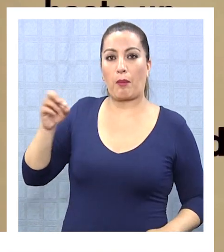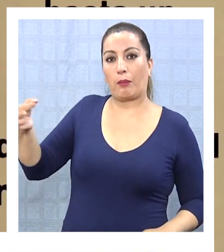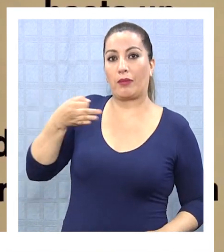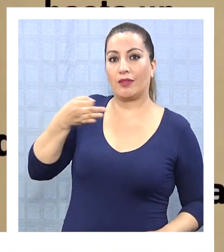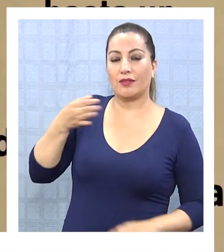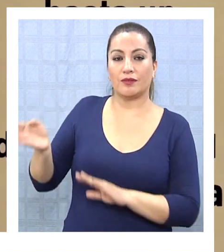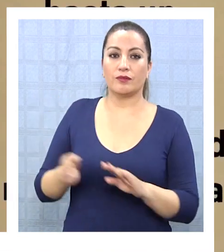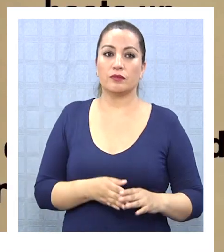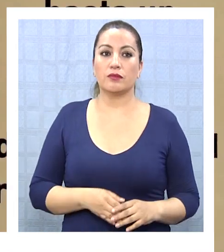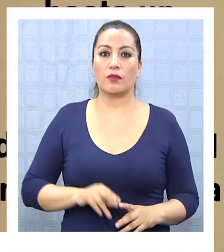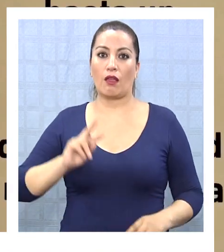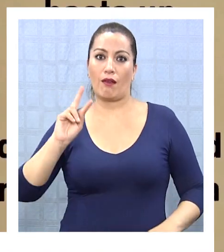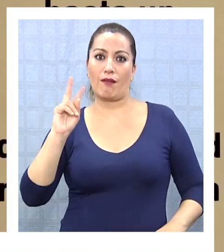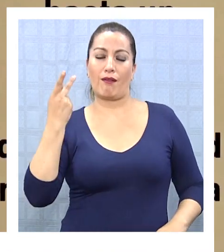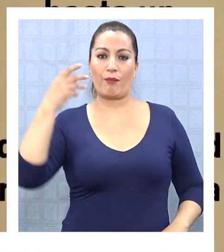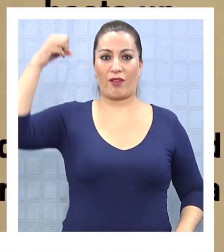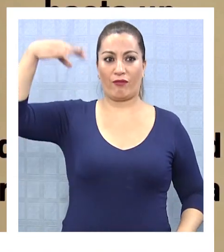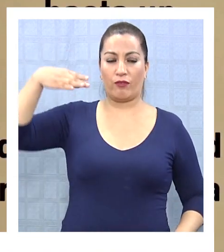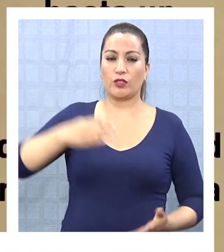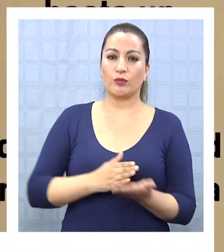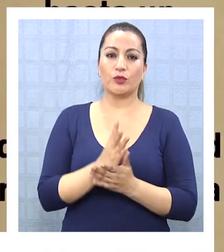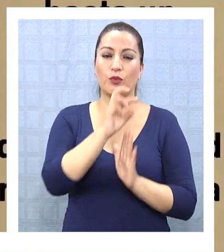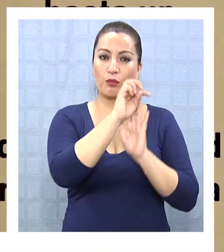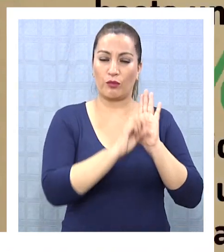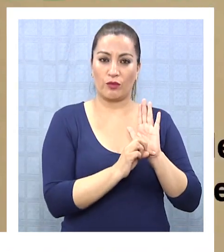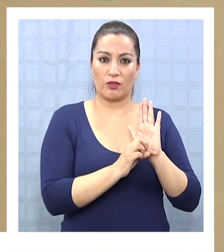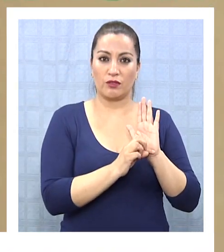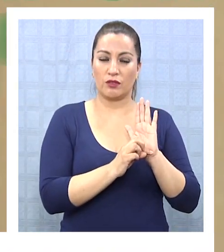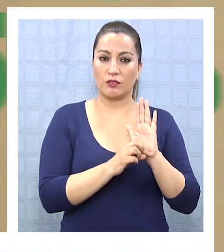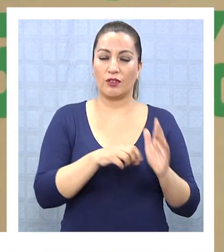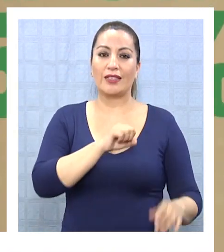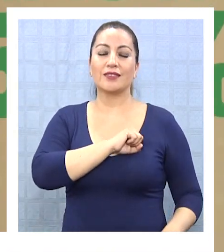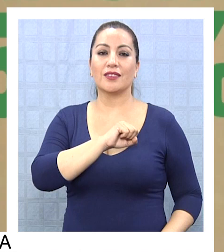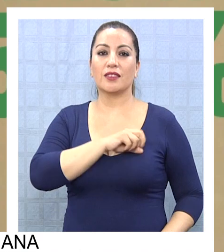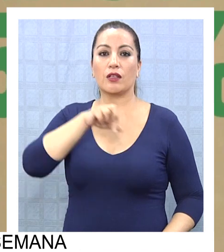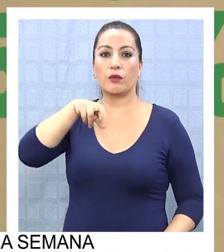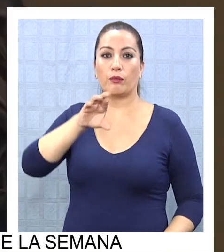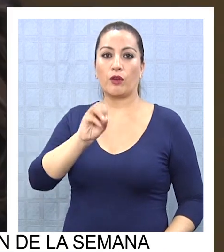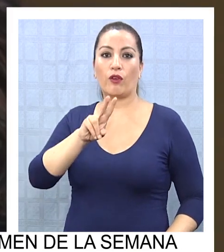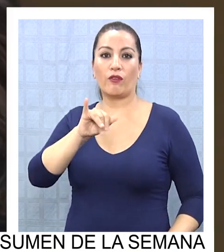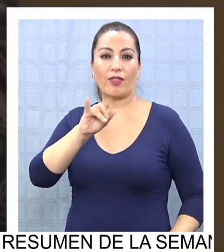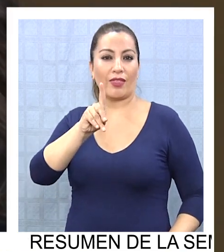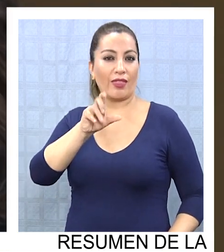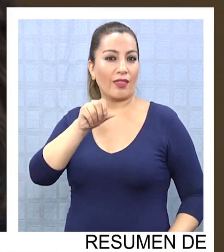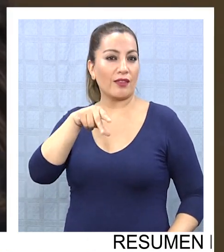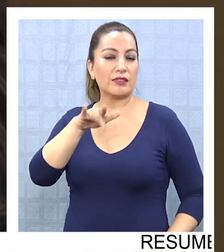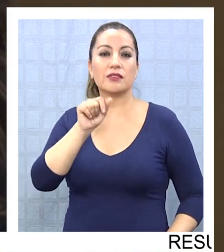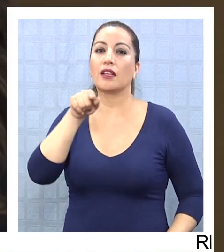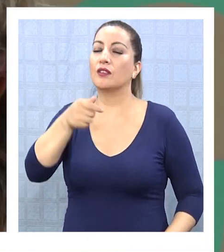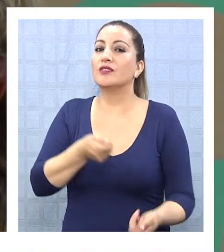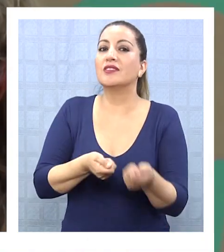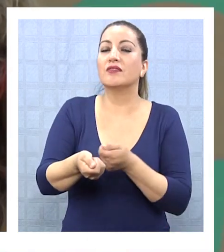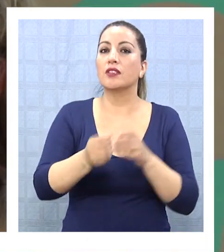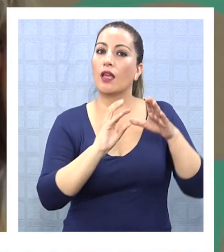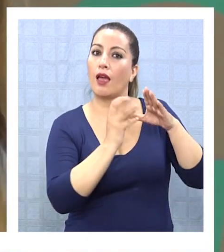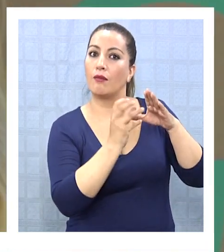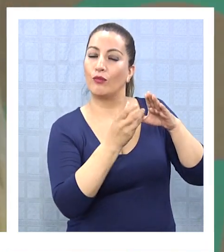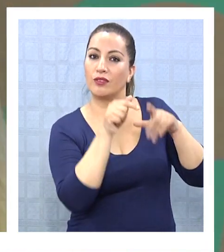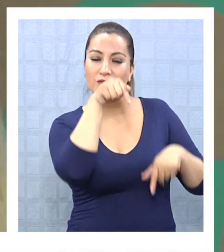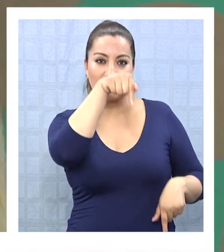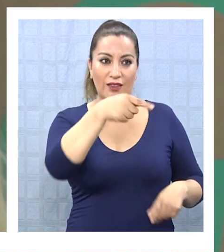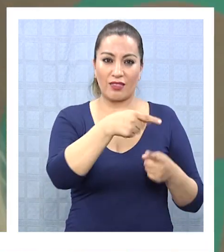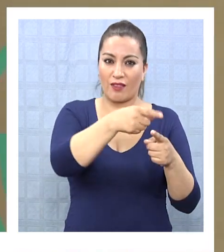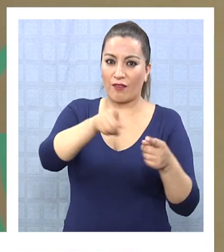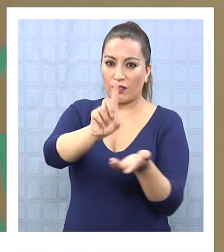se inició con un proyecto piloto en Providencia, con un furgón tienda móvil, donde se vendían ampolletas eficientes en distintas zonas de la comuna,